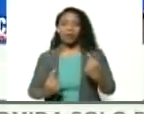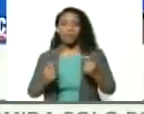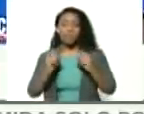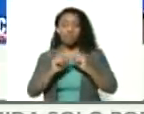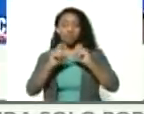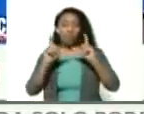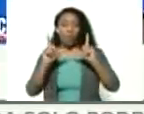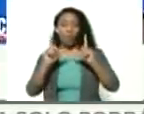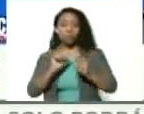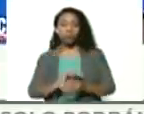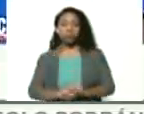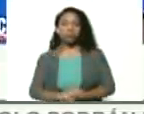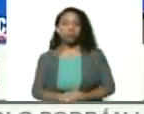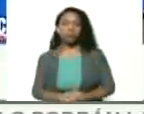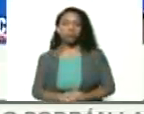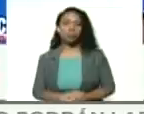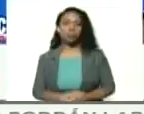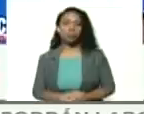impresionantemente,